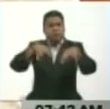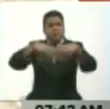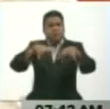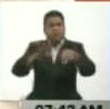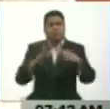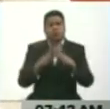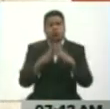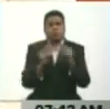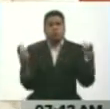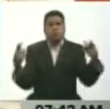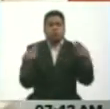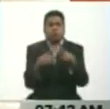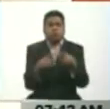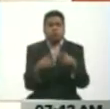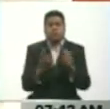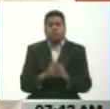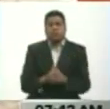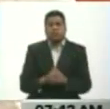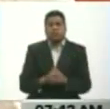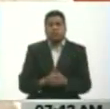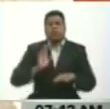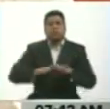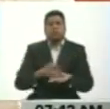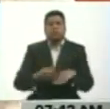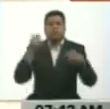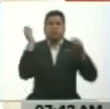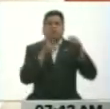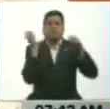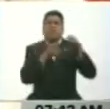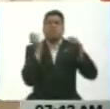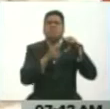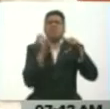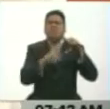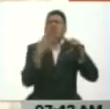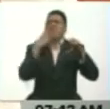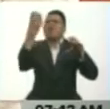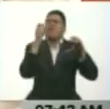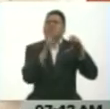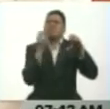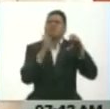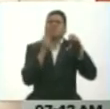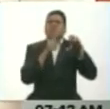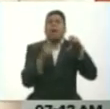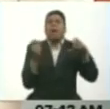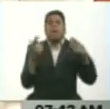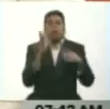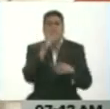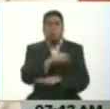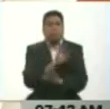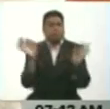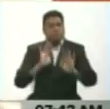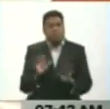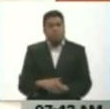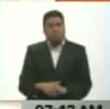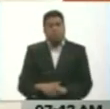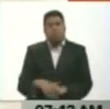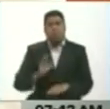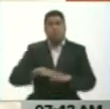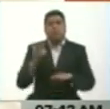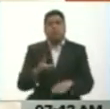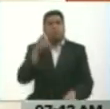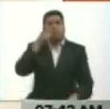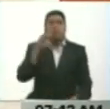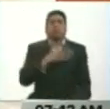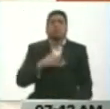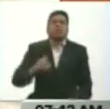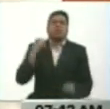son muy pequeñas. Por eso es que vemos que llaman a cacerolazo y no tienen éxito. Porque el pueblo aquí no quiere esas acciones de violencia. El pueblo quiere que se pongan a